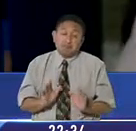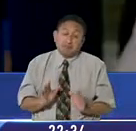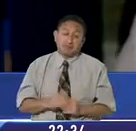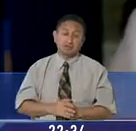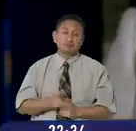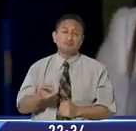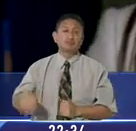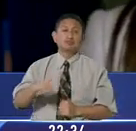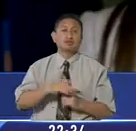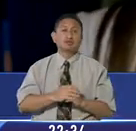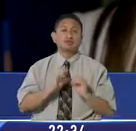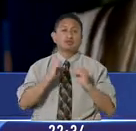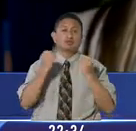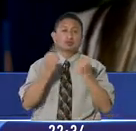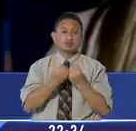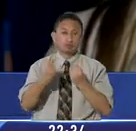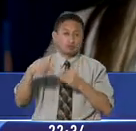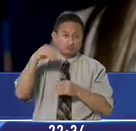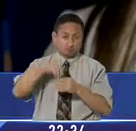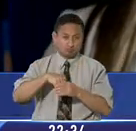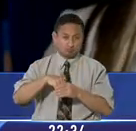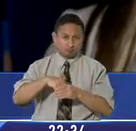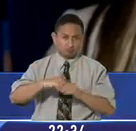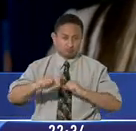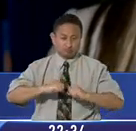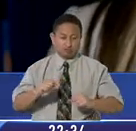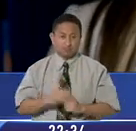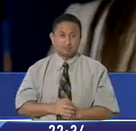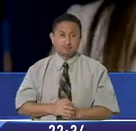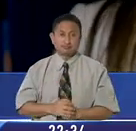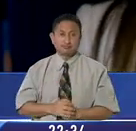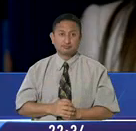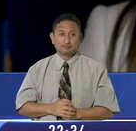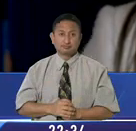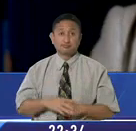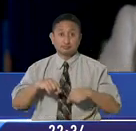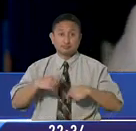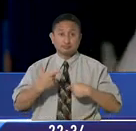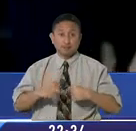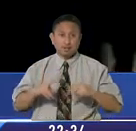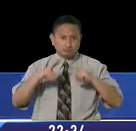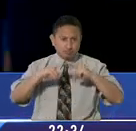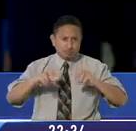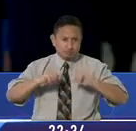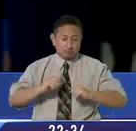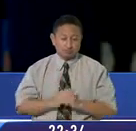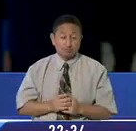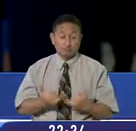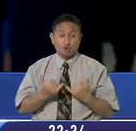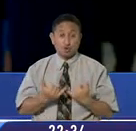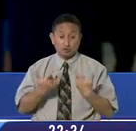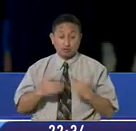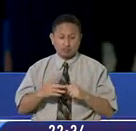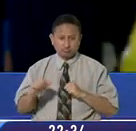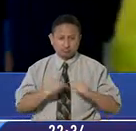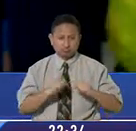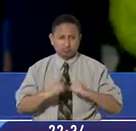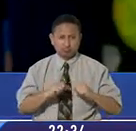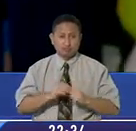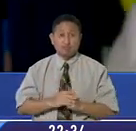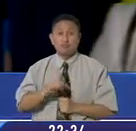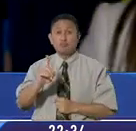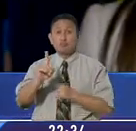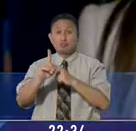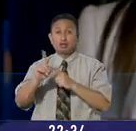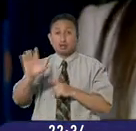una estructura que viene trabajando en la institución. ¿Están tras la pista? Estamos tras la pista. Hoy hemos hecho todo un operativo para poder dar